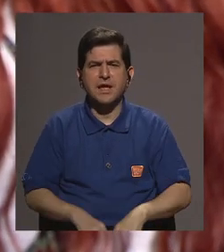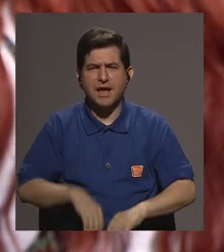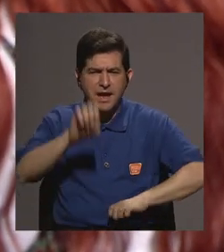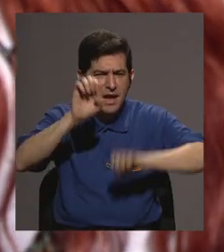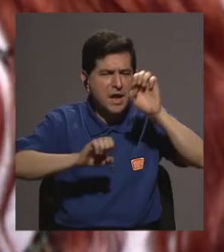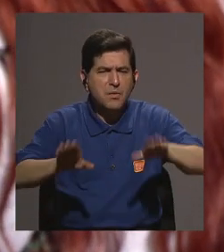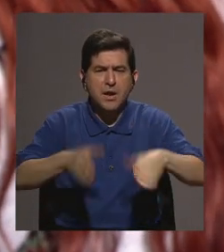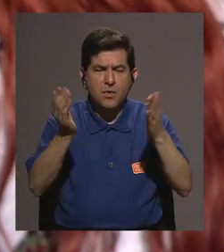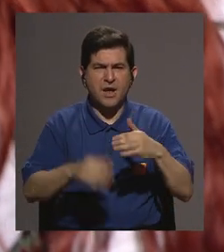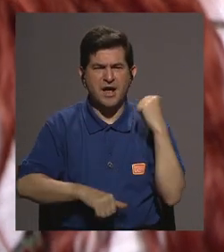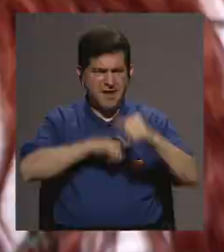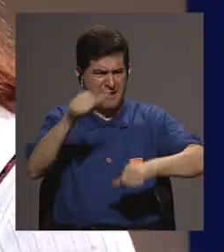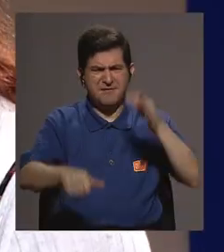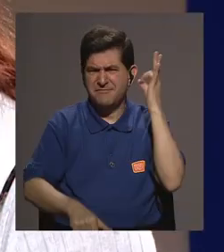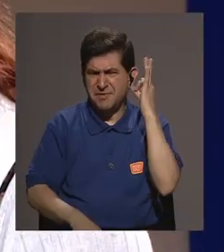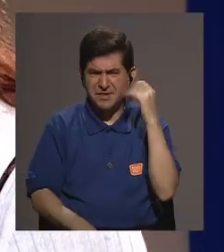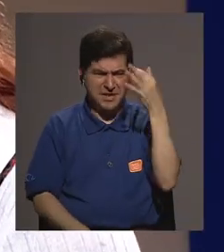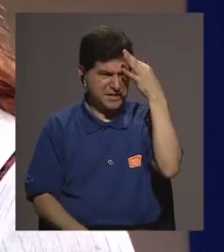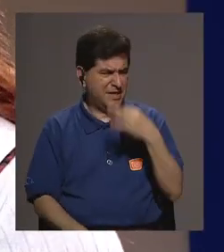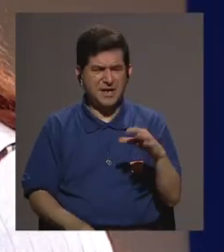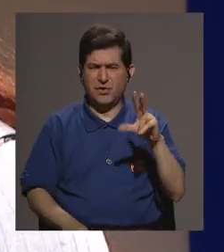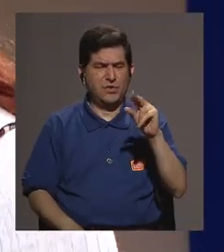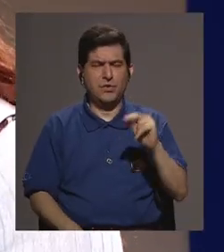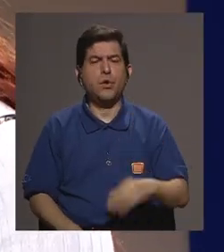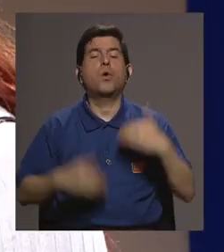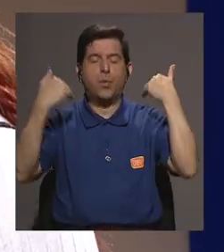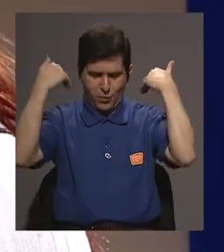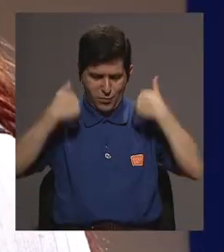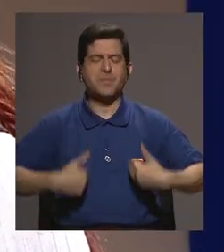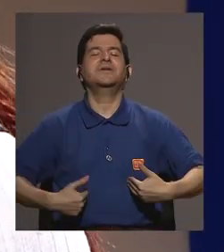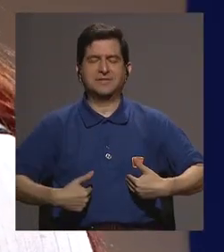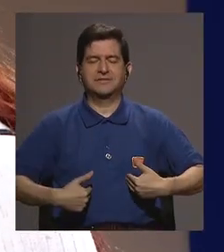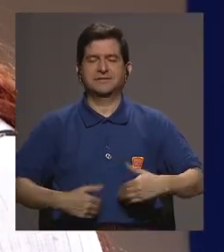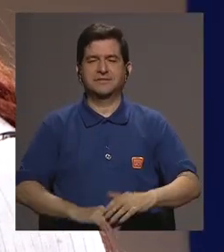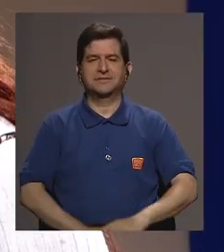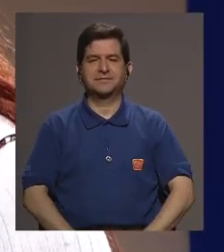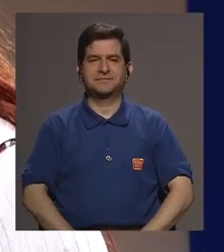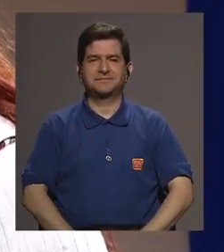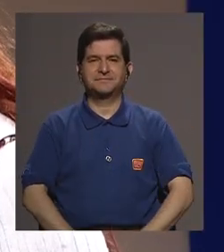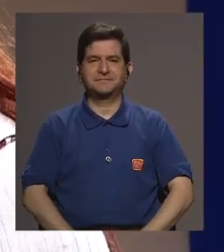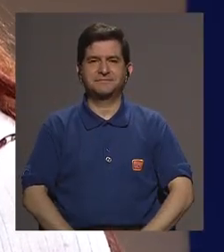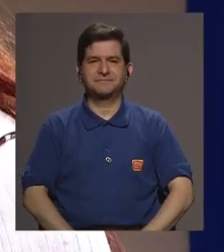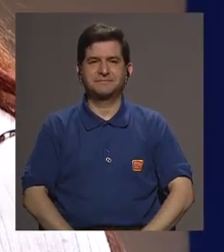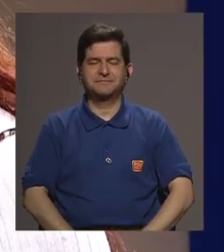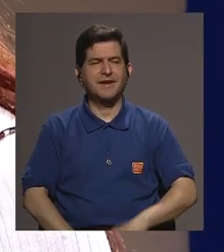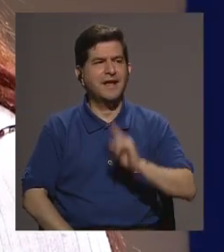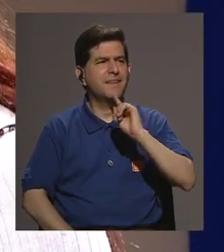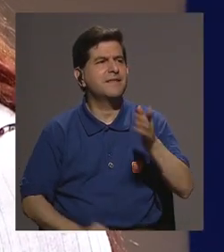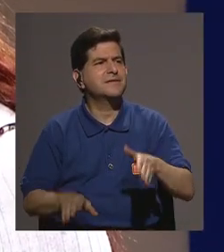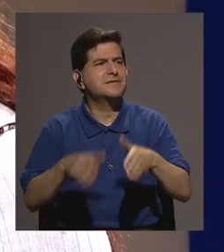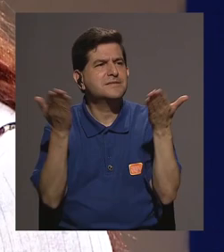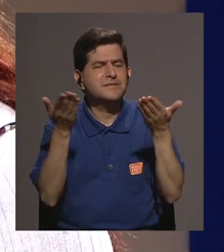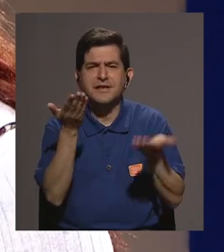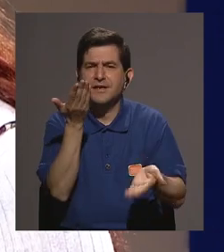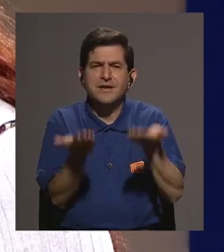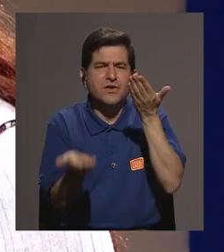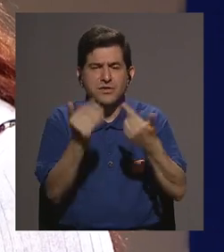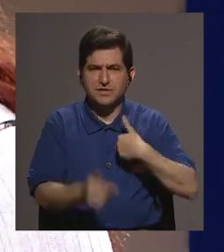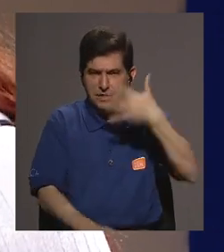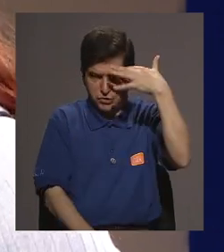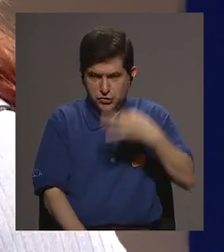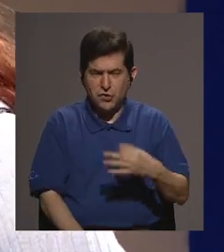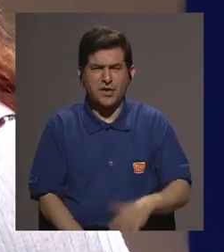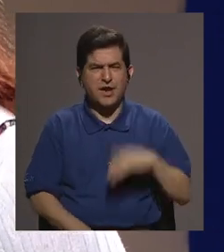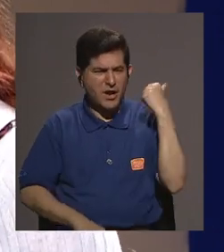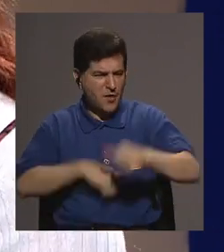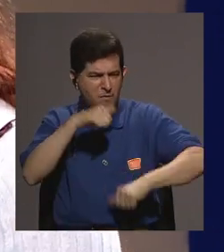valoras más que feminista para mí es humanista porque como te digo tal vez el término